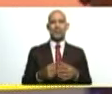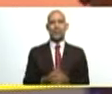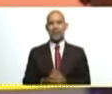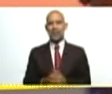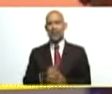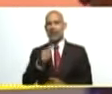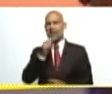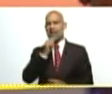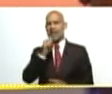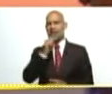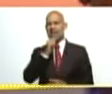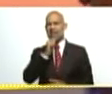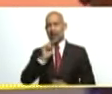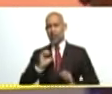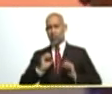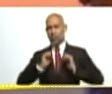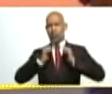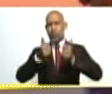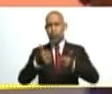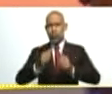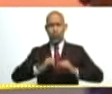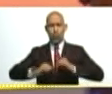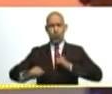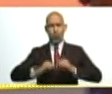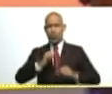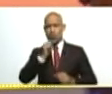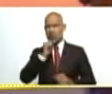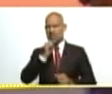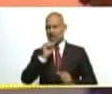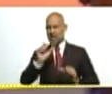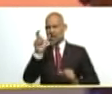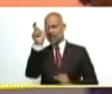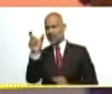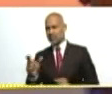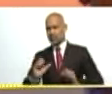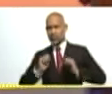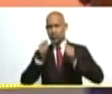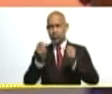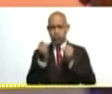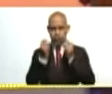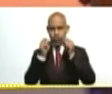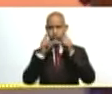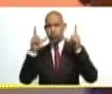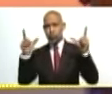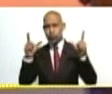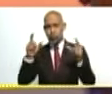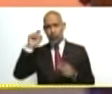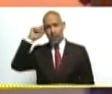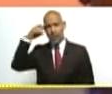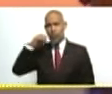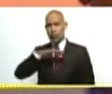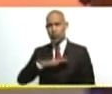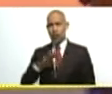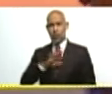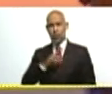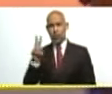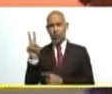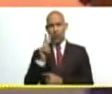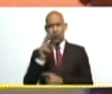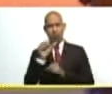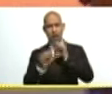Quién fue el gran motor el gran propulsor el gran despertador de la memoria histórica Venezolana en el